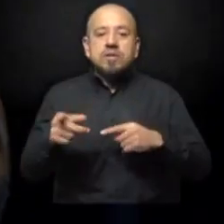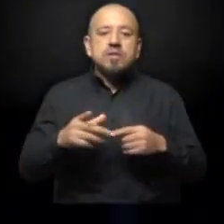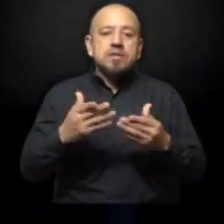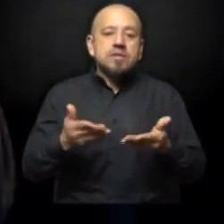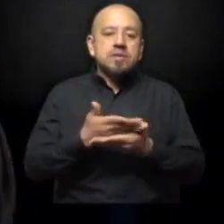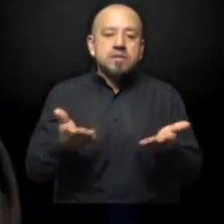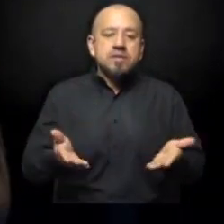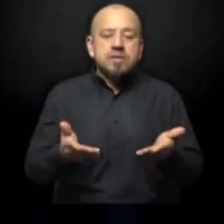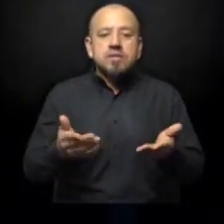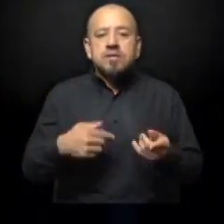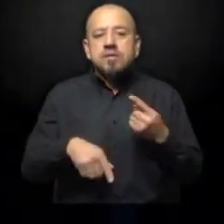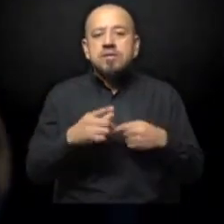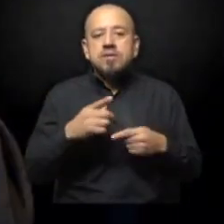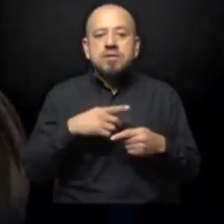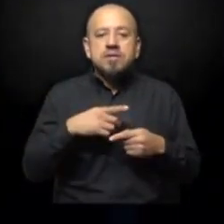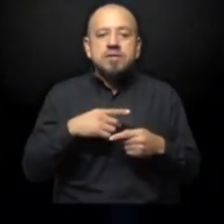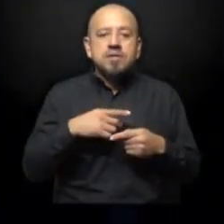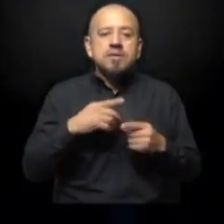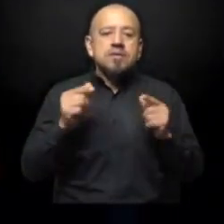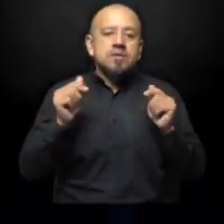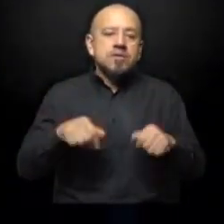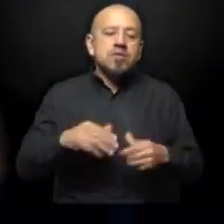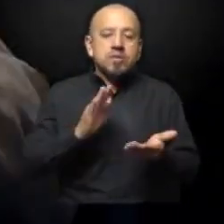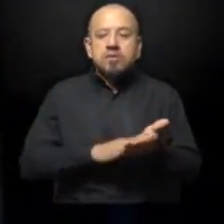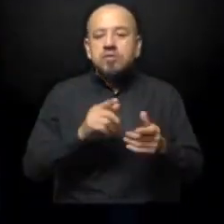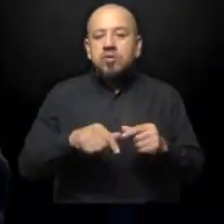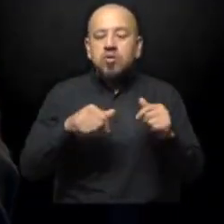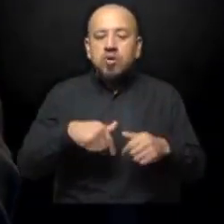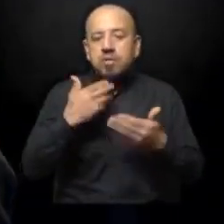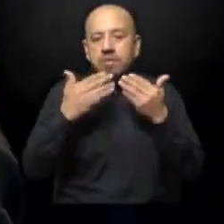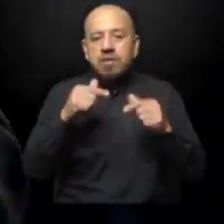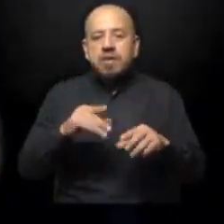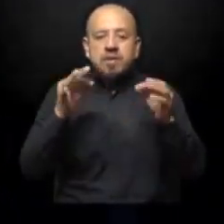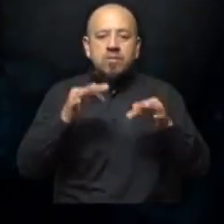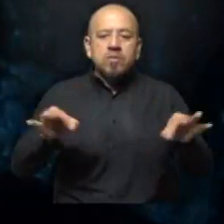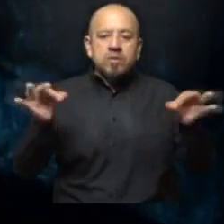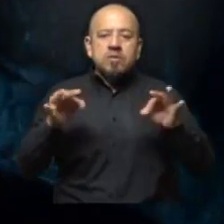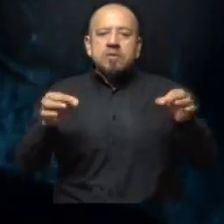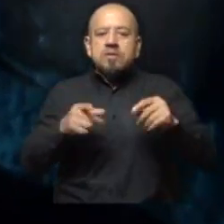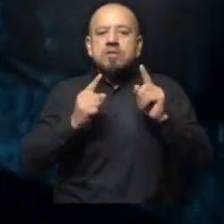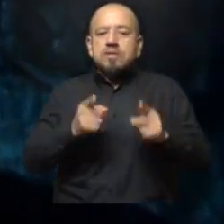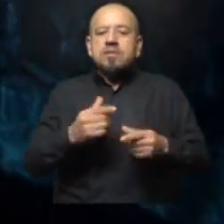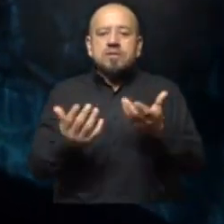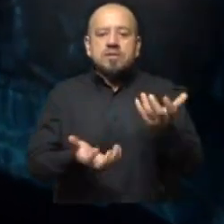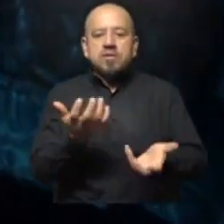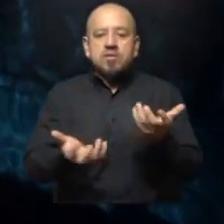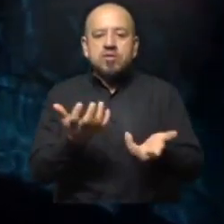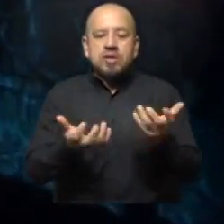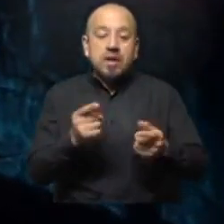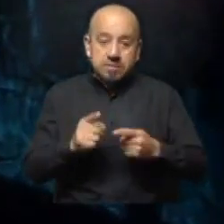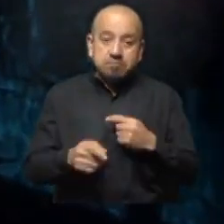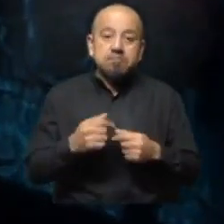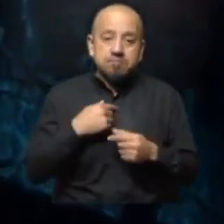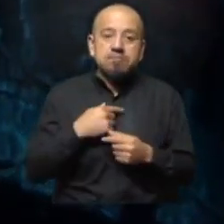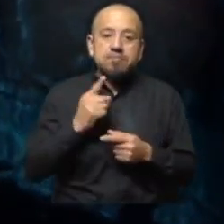las bandas todo ello va a estar arriba de esta mesa de diálogo del día de hoy me gusta mucho cocinar y te gusta emocionar así